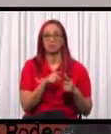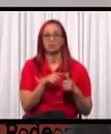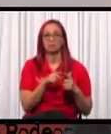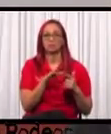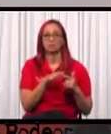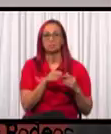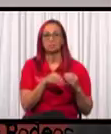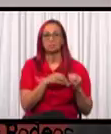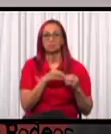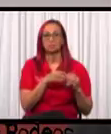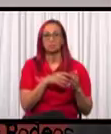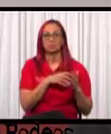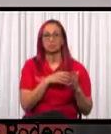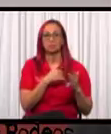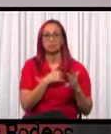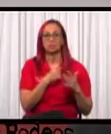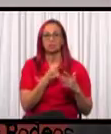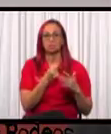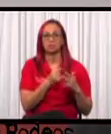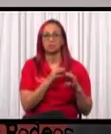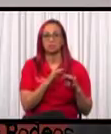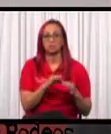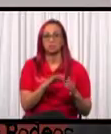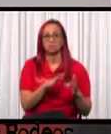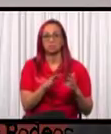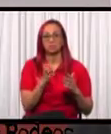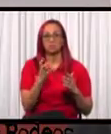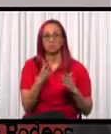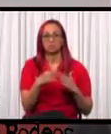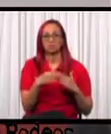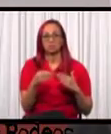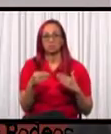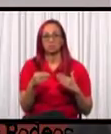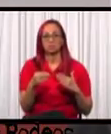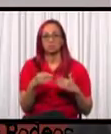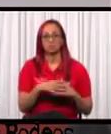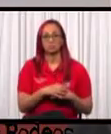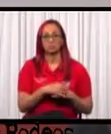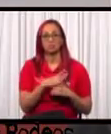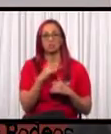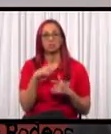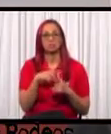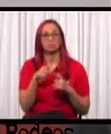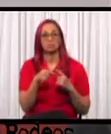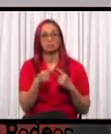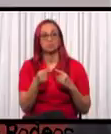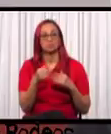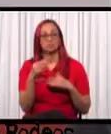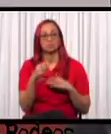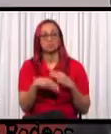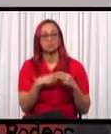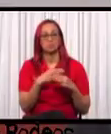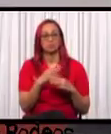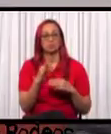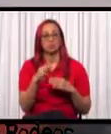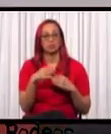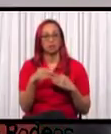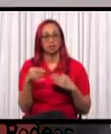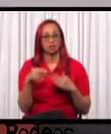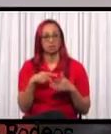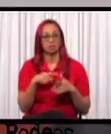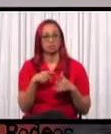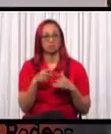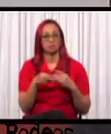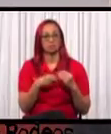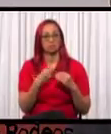arroz tiene un precio de referencia que ronda los $14 el quintal, y el precio a nivel mundial está en $9. Pero ese productor siempre,